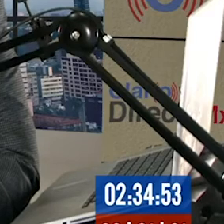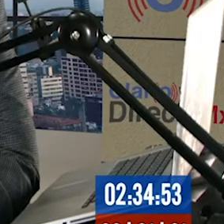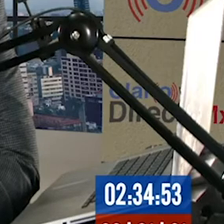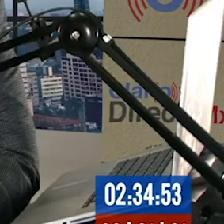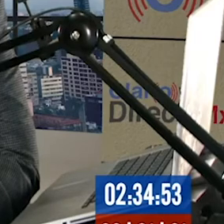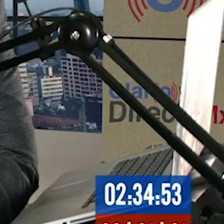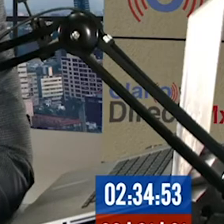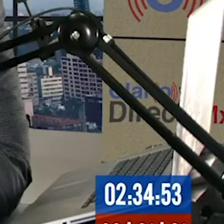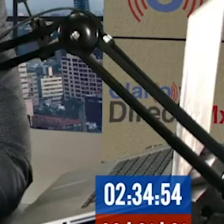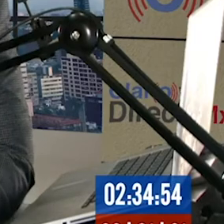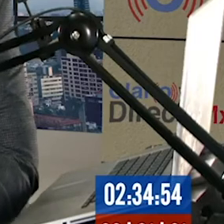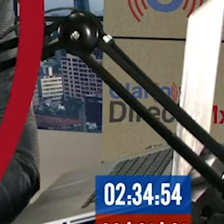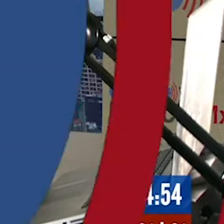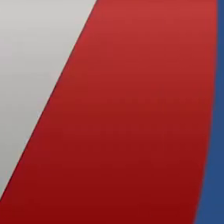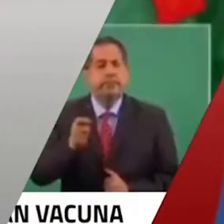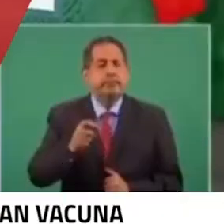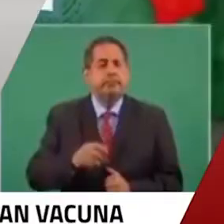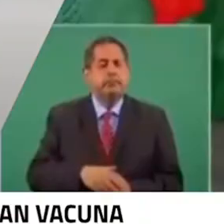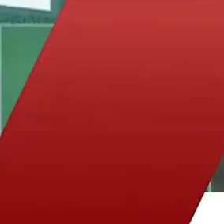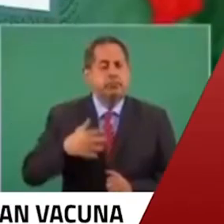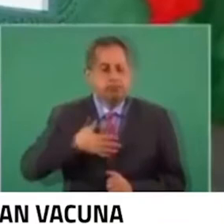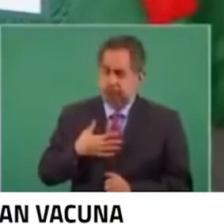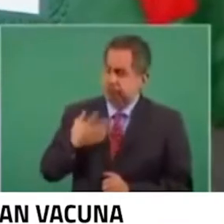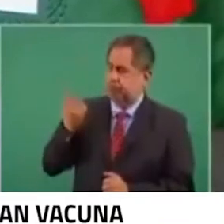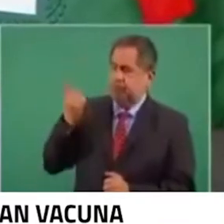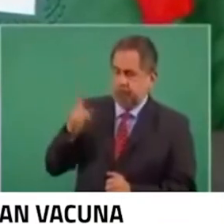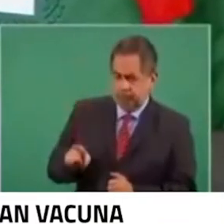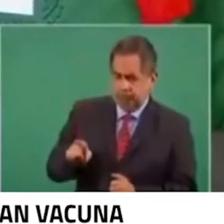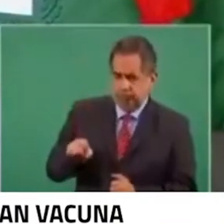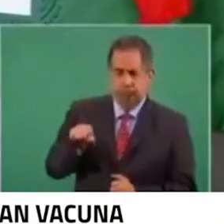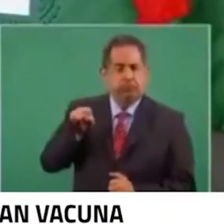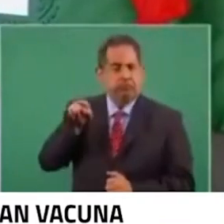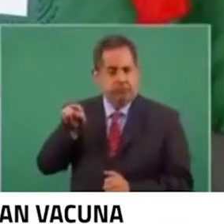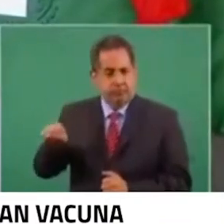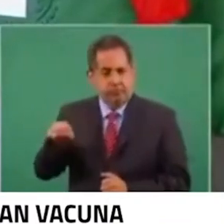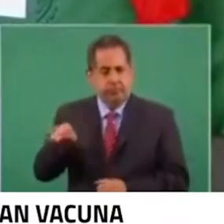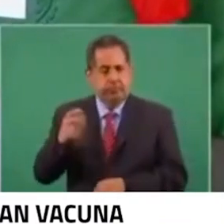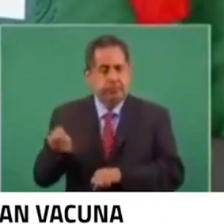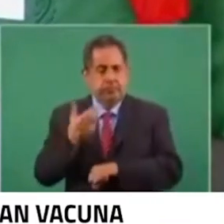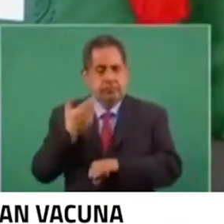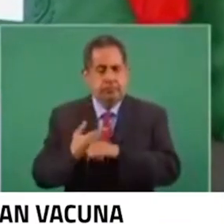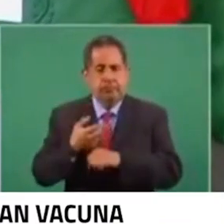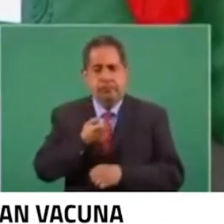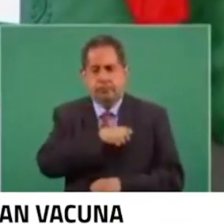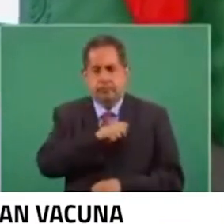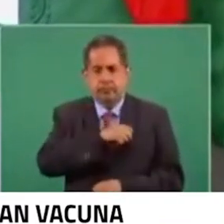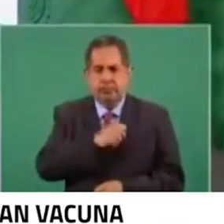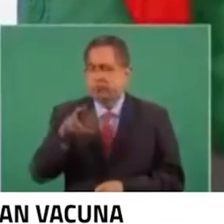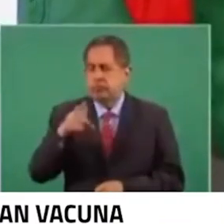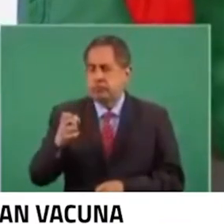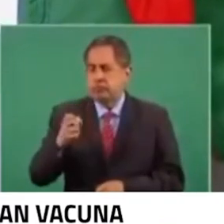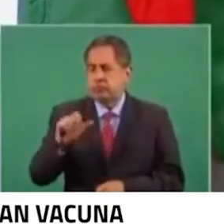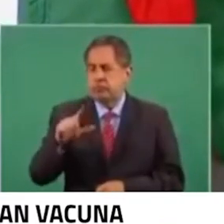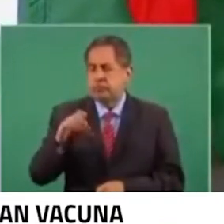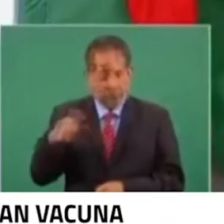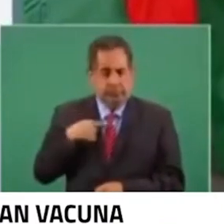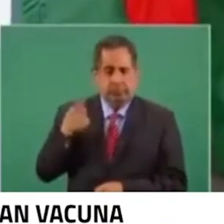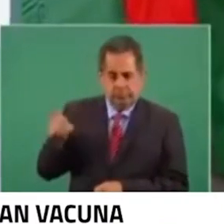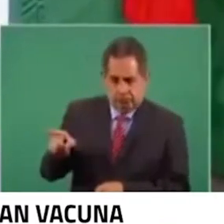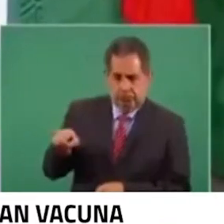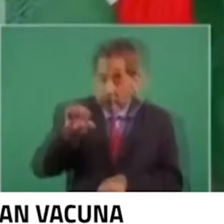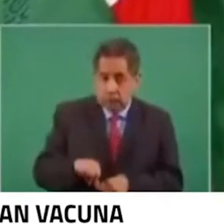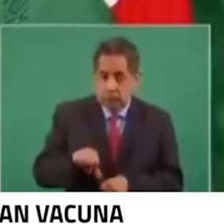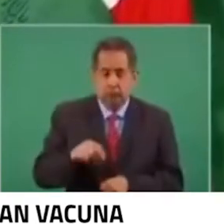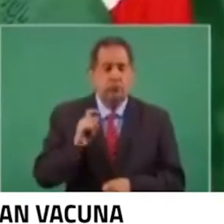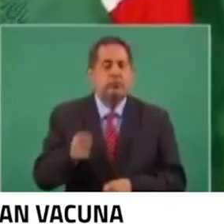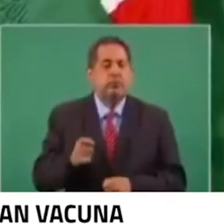Obrador sobre el tema. He dado instrucciones al secretario de Salud, al doctor Jorge Alcocer, para que hoy mismo se